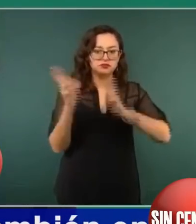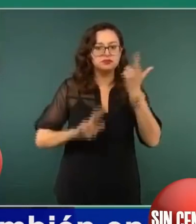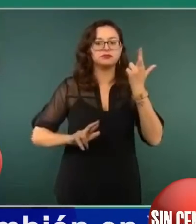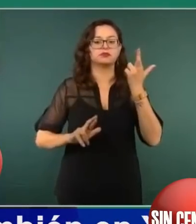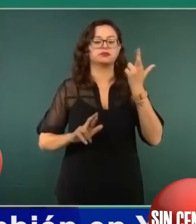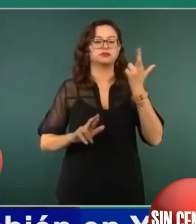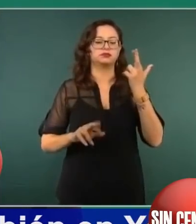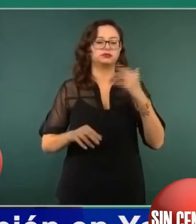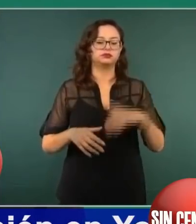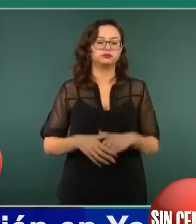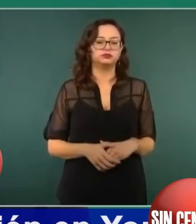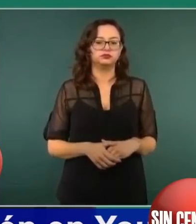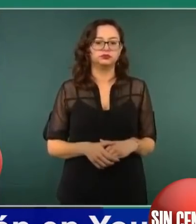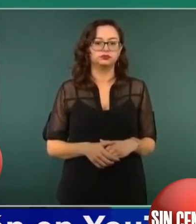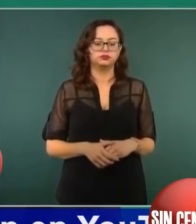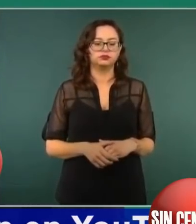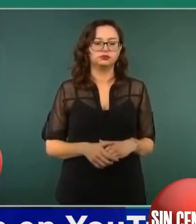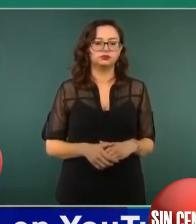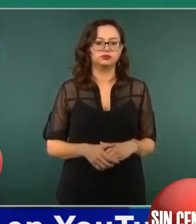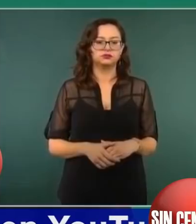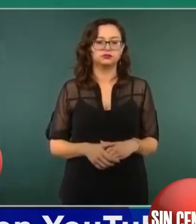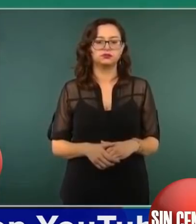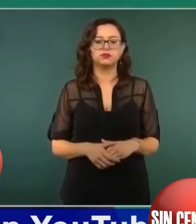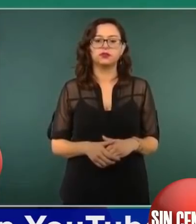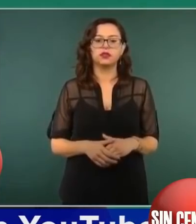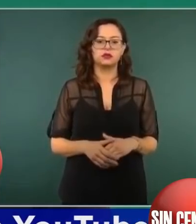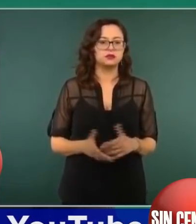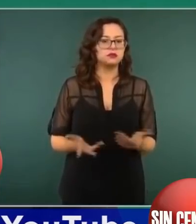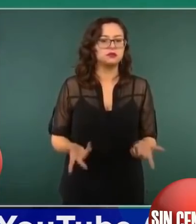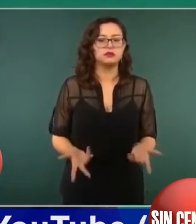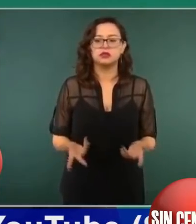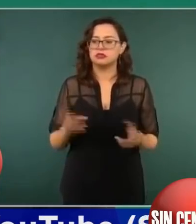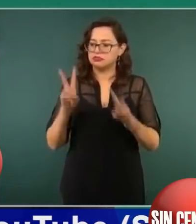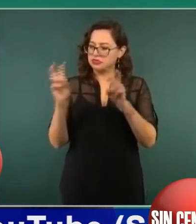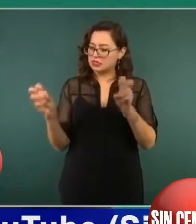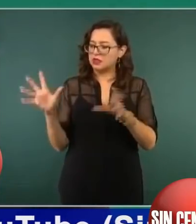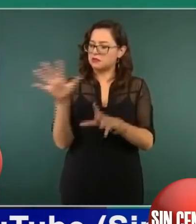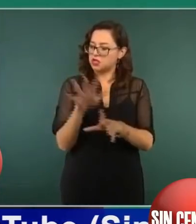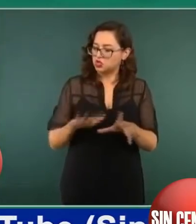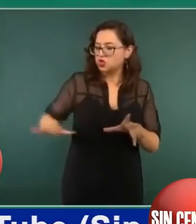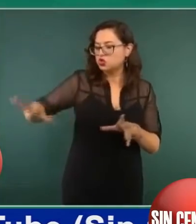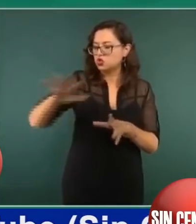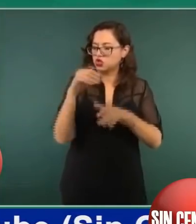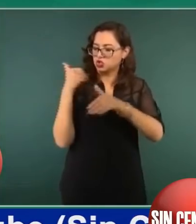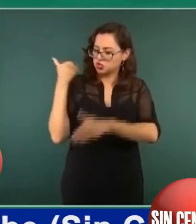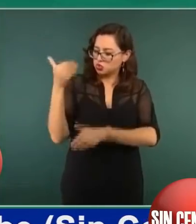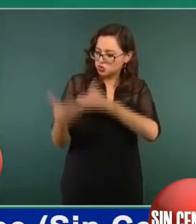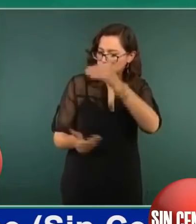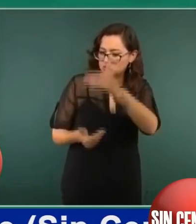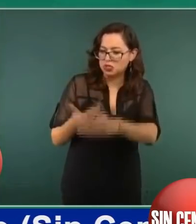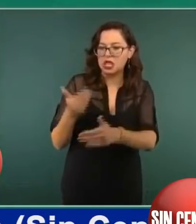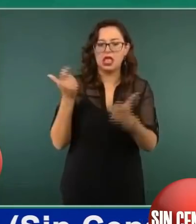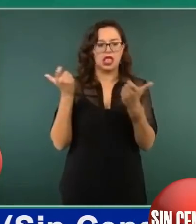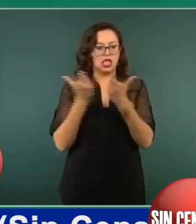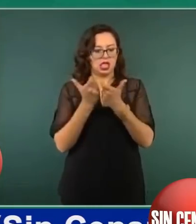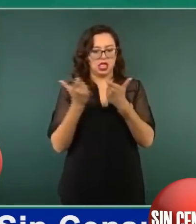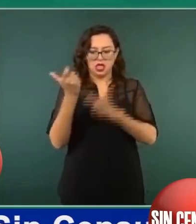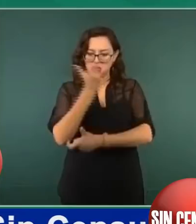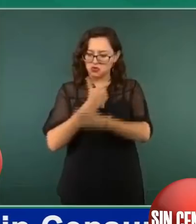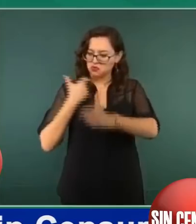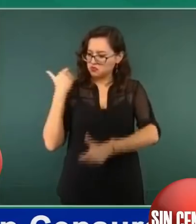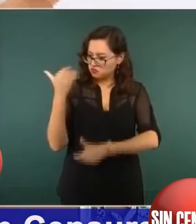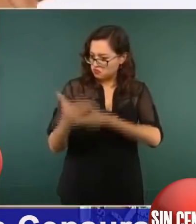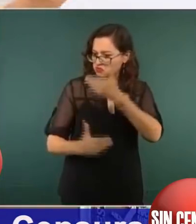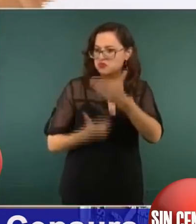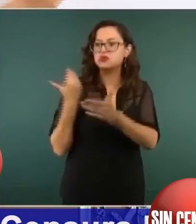pesar de que se avanzó en el terreno social, en lo económico, con la revolución, no